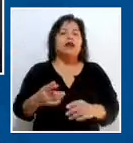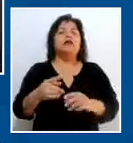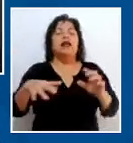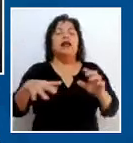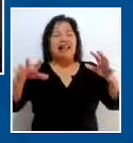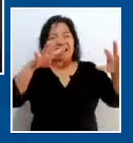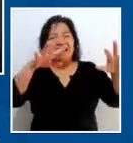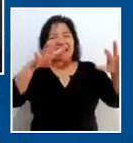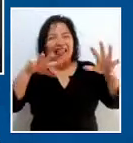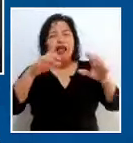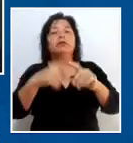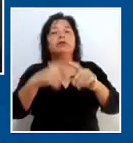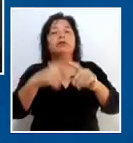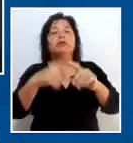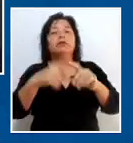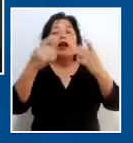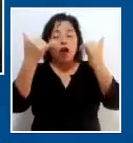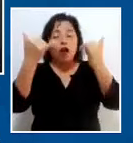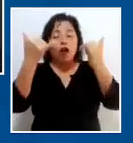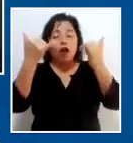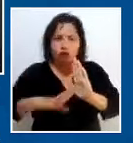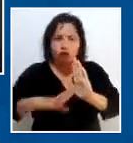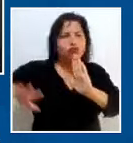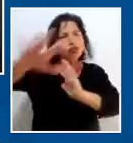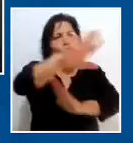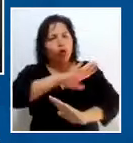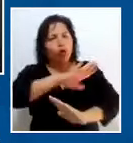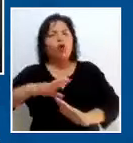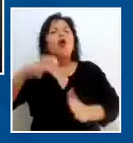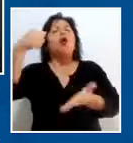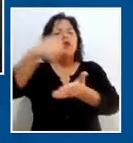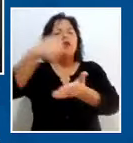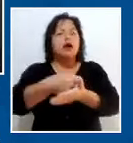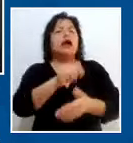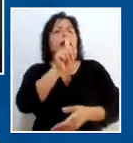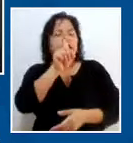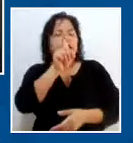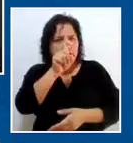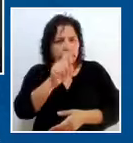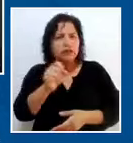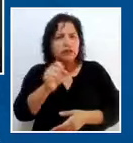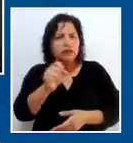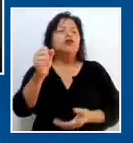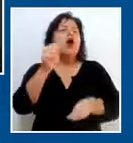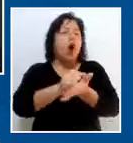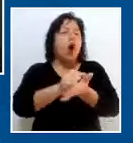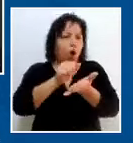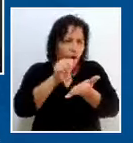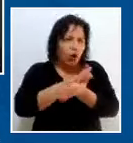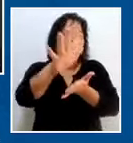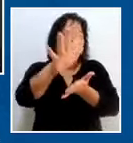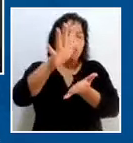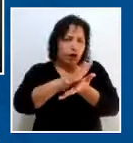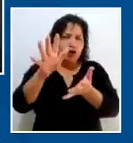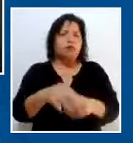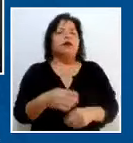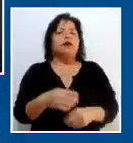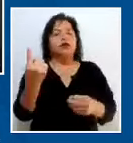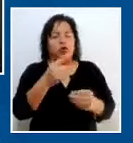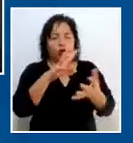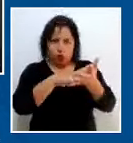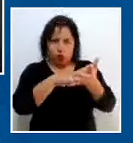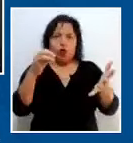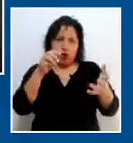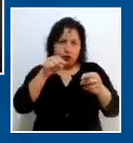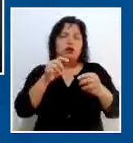ya existe un procedimiento estandarizado. Entonces, lo único que se tiene que cobrar es la reproducción de la información, si es que